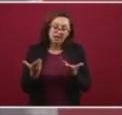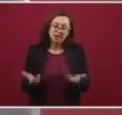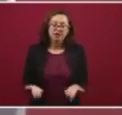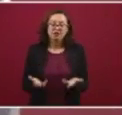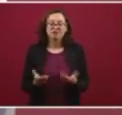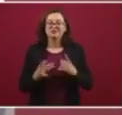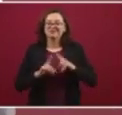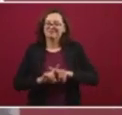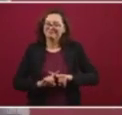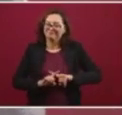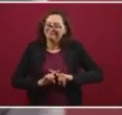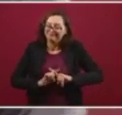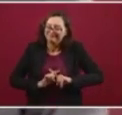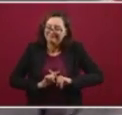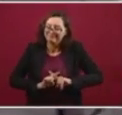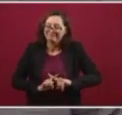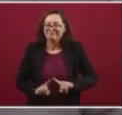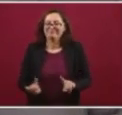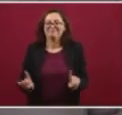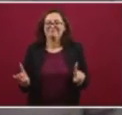hay una gran diferencia